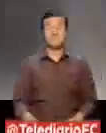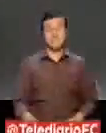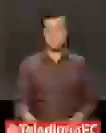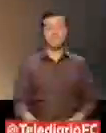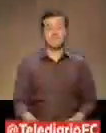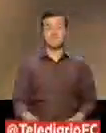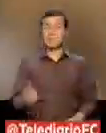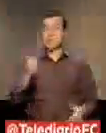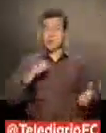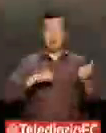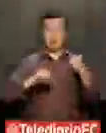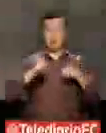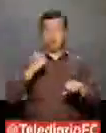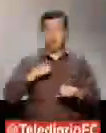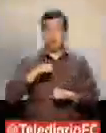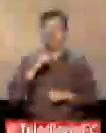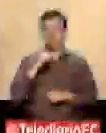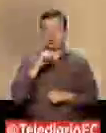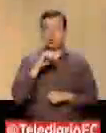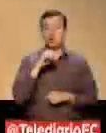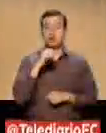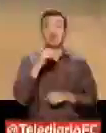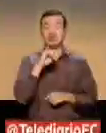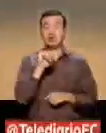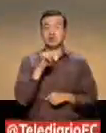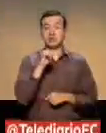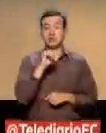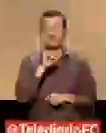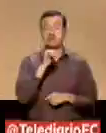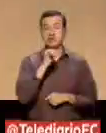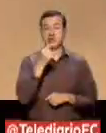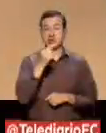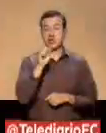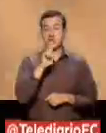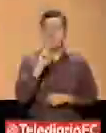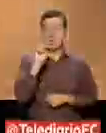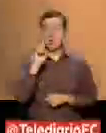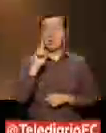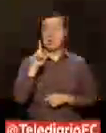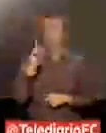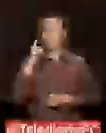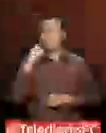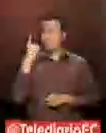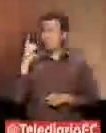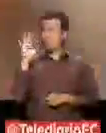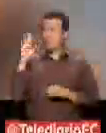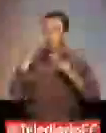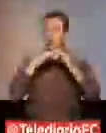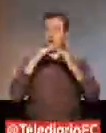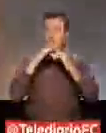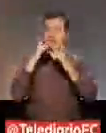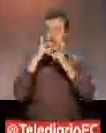Mientras que el actor de Hollywood, Gerard Butler, compartió un video de su casa en Malibu totalmente consumida.